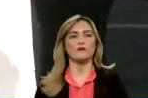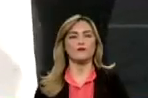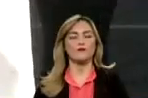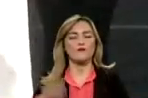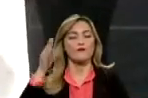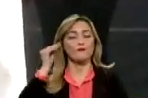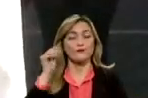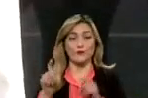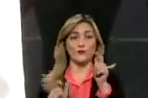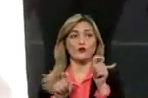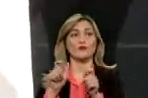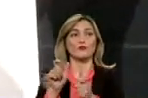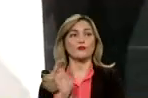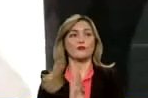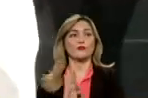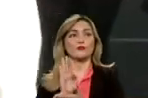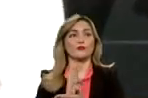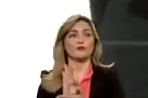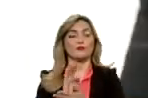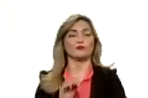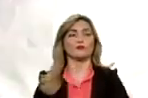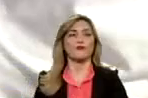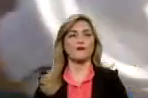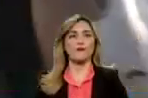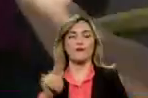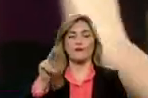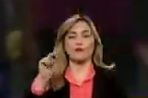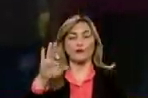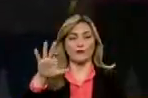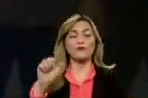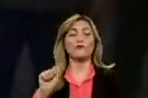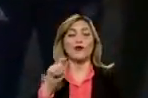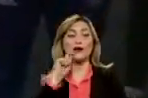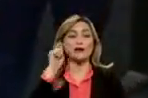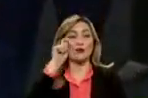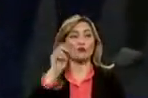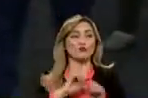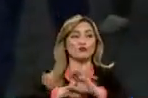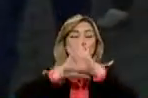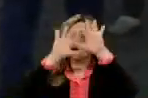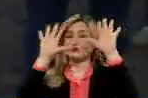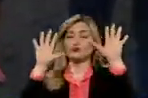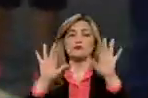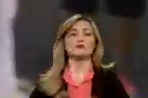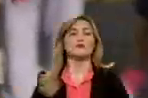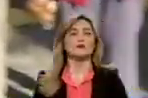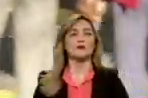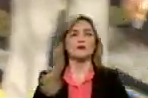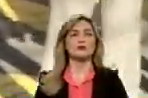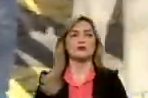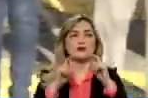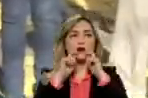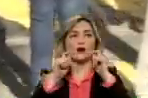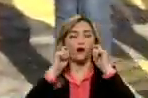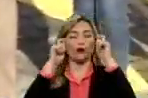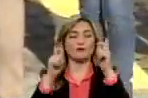Escuchando los vecinos del barrio Santa Anita de Bellavista, el reclamo es claro. ¡Queremos